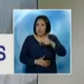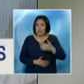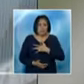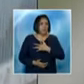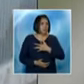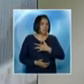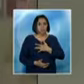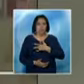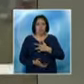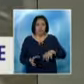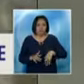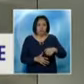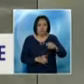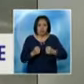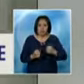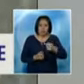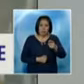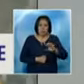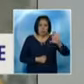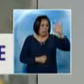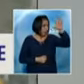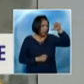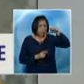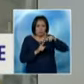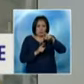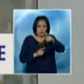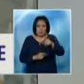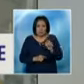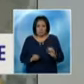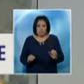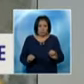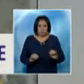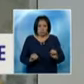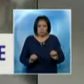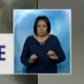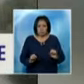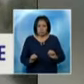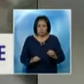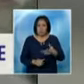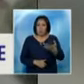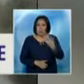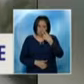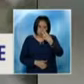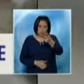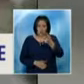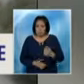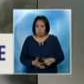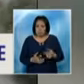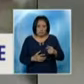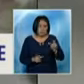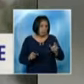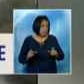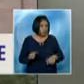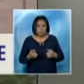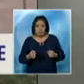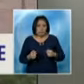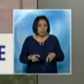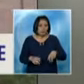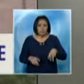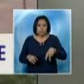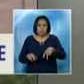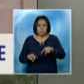el movimiento telúrico. Las cámaras de seguridad de la ciudad captan el momento del temblor. Como vemos aquí, comienzan a moverse bruscamente